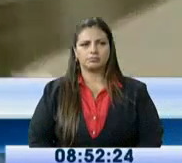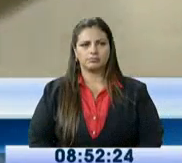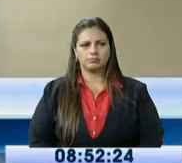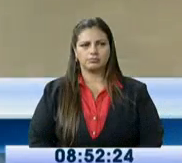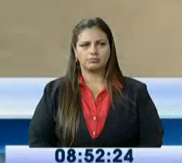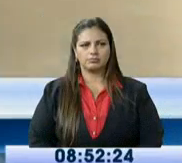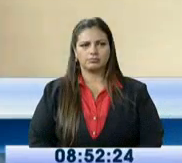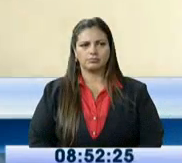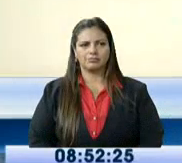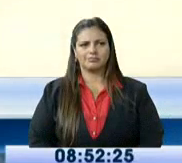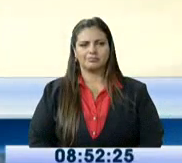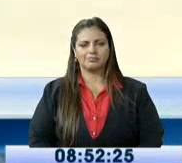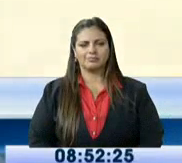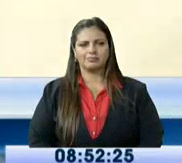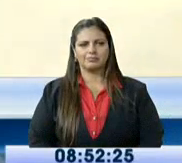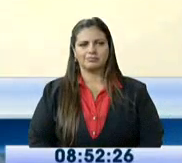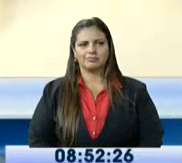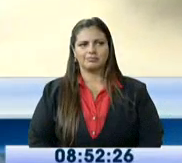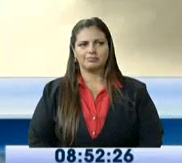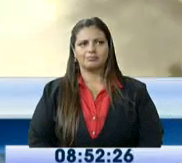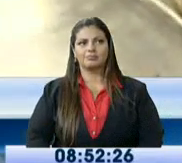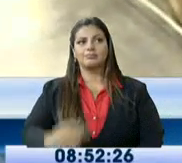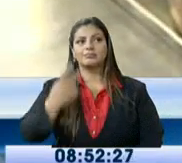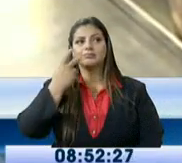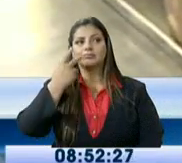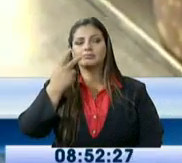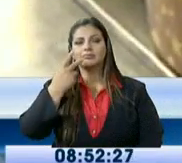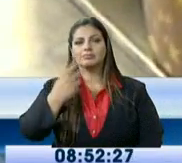están ahí los pirutines de 750 gramos.